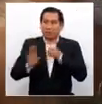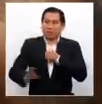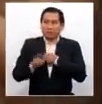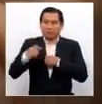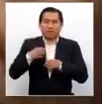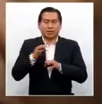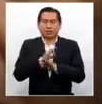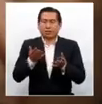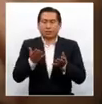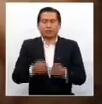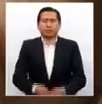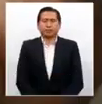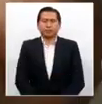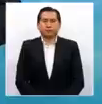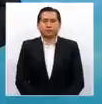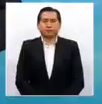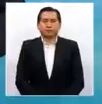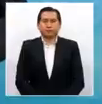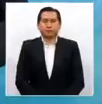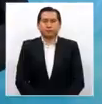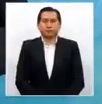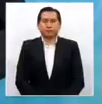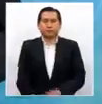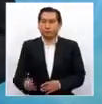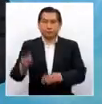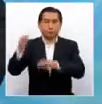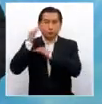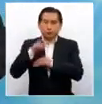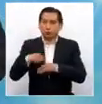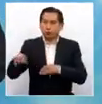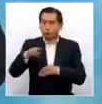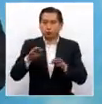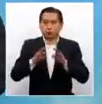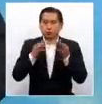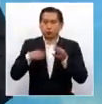proteja. En Santa Cruz, víctimas, familiares y activistas rindieron.